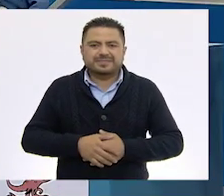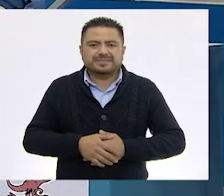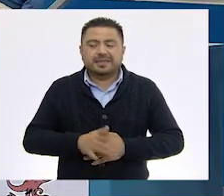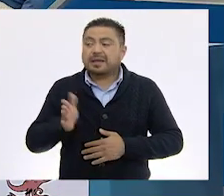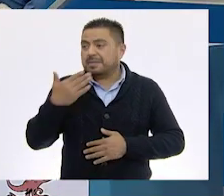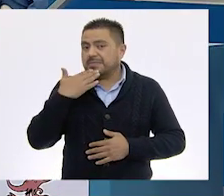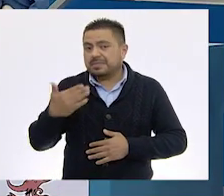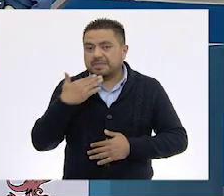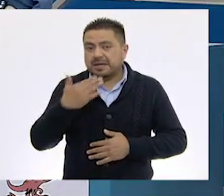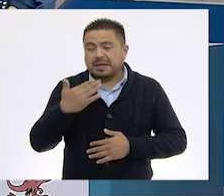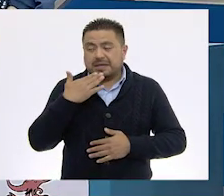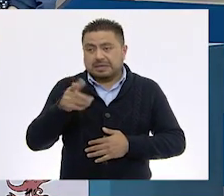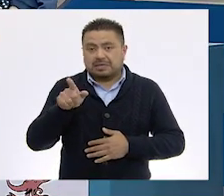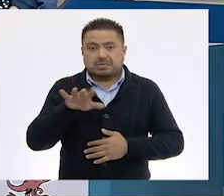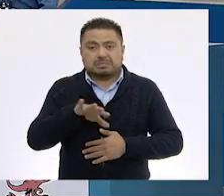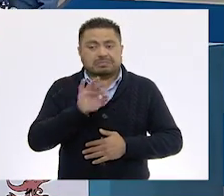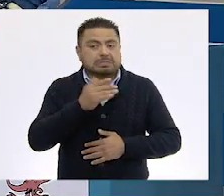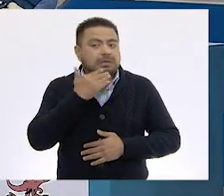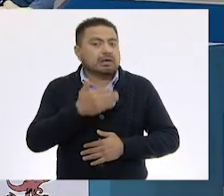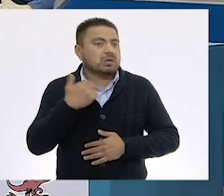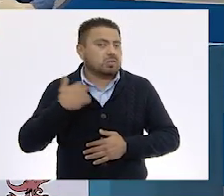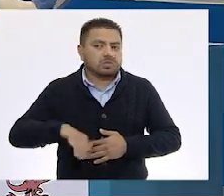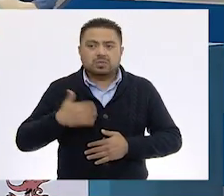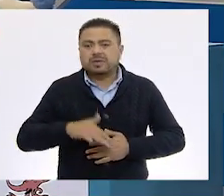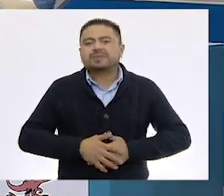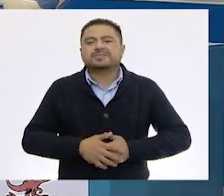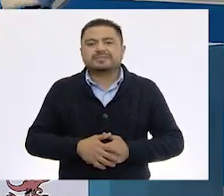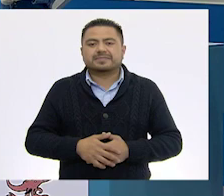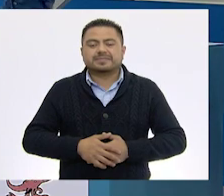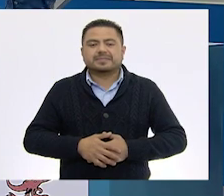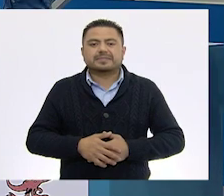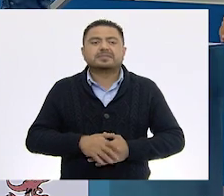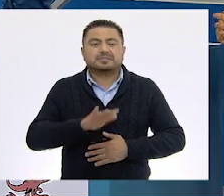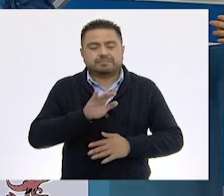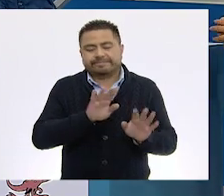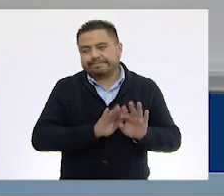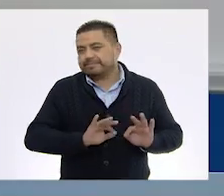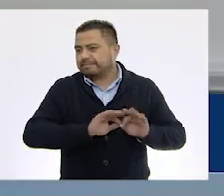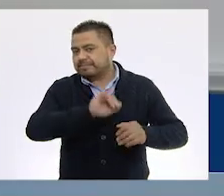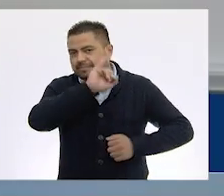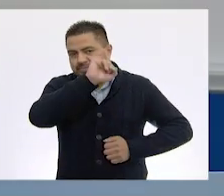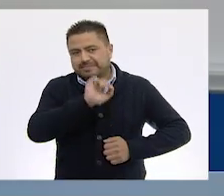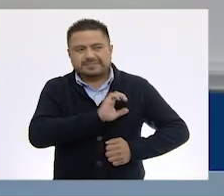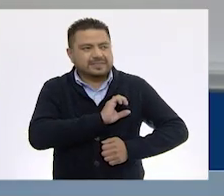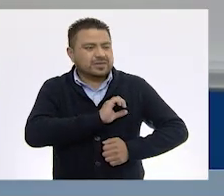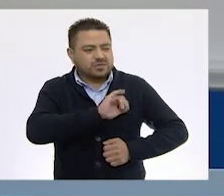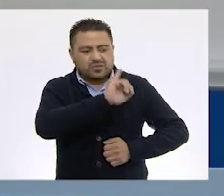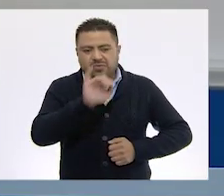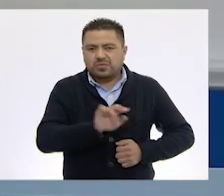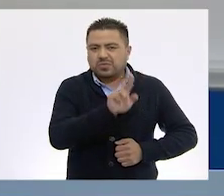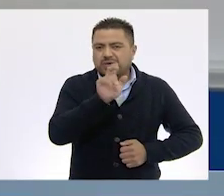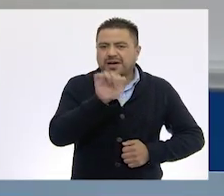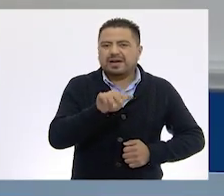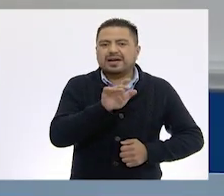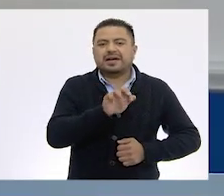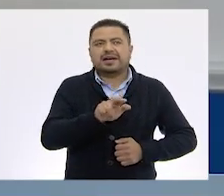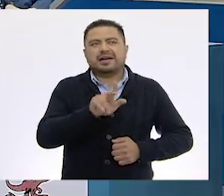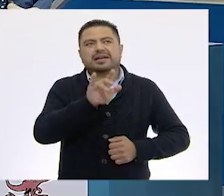Muy bien, tan atinado como siempre, mi querido inspector Raulito. Elemental, mi querido Juan Carlos,